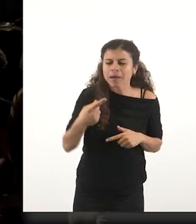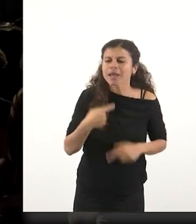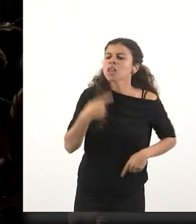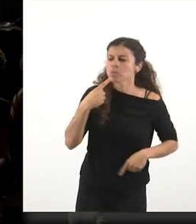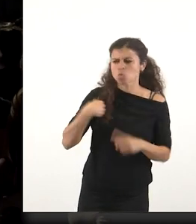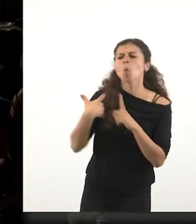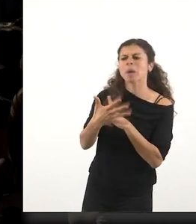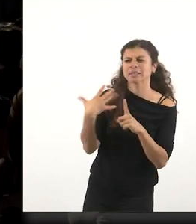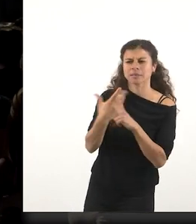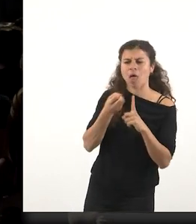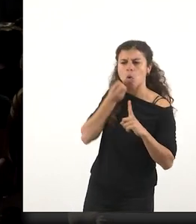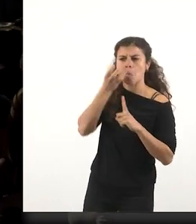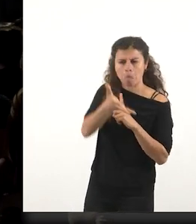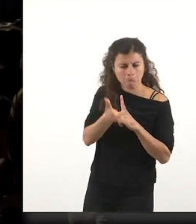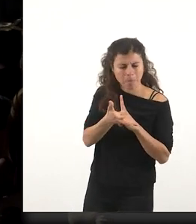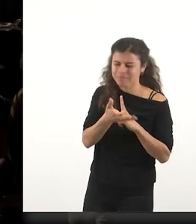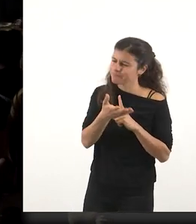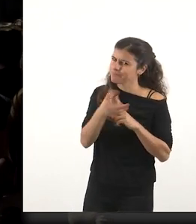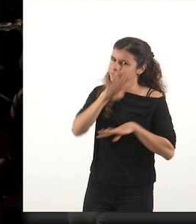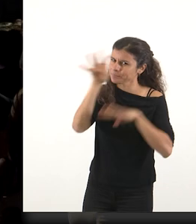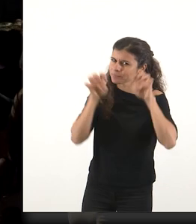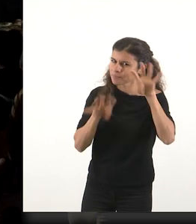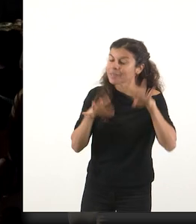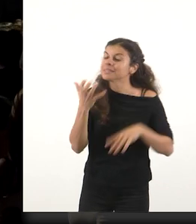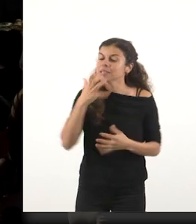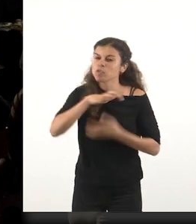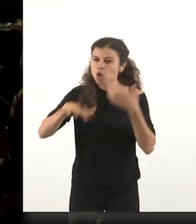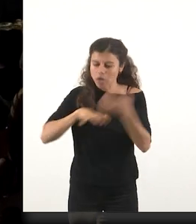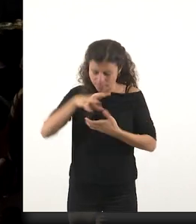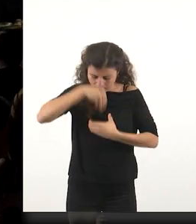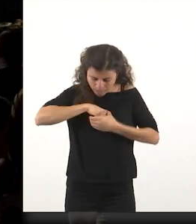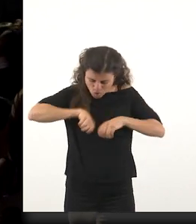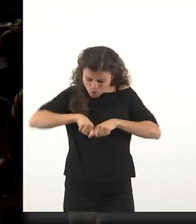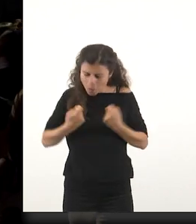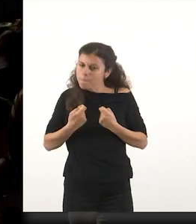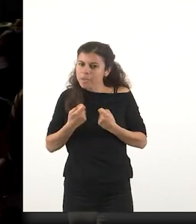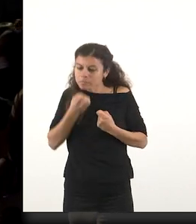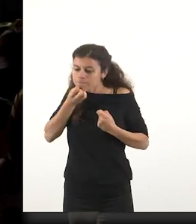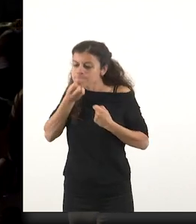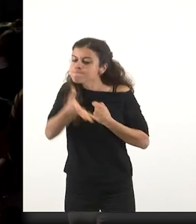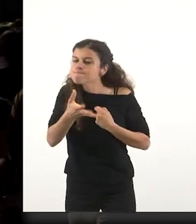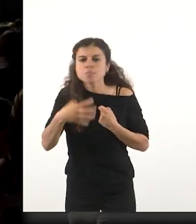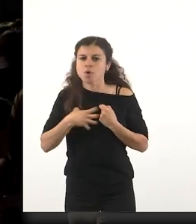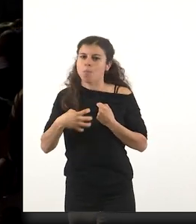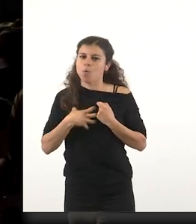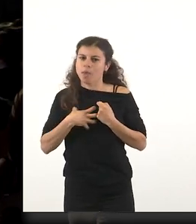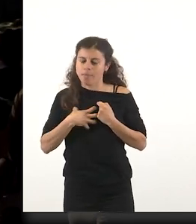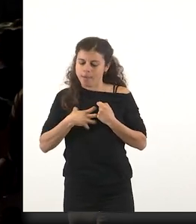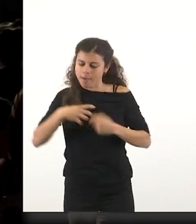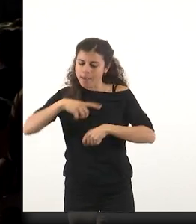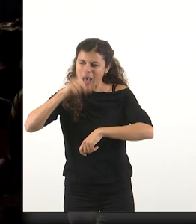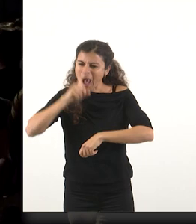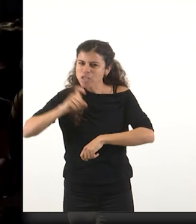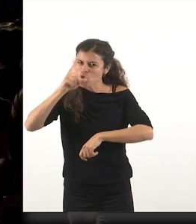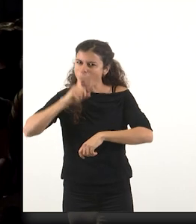en duda, porque cuando hay violencia de la que te rompe por dentro, tú lo tardas años en nombrar lo que te ha pasado. Y